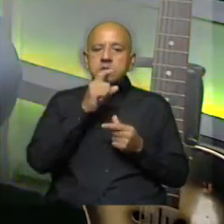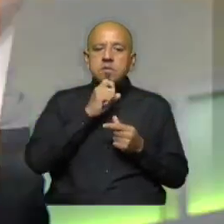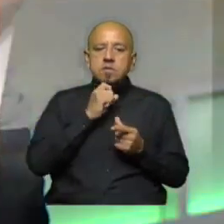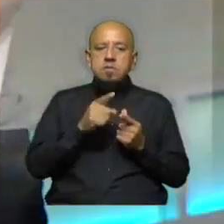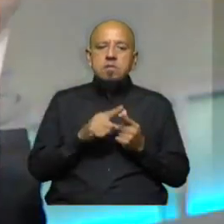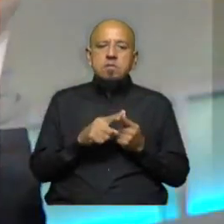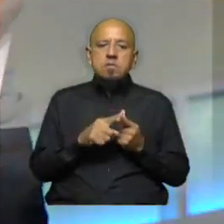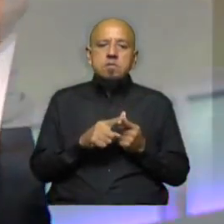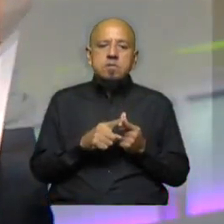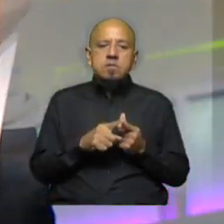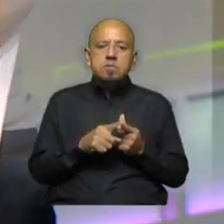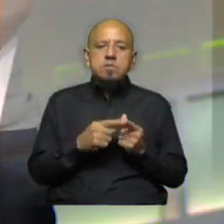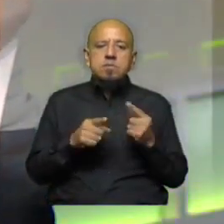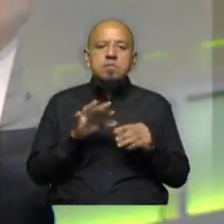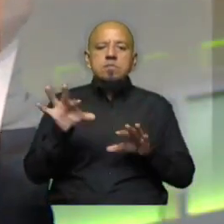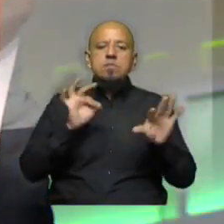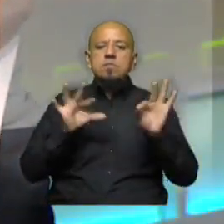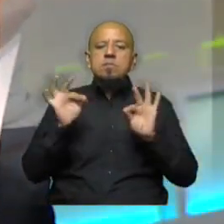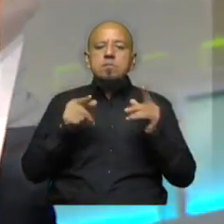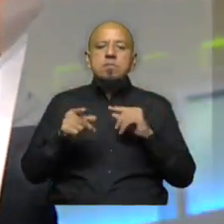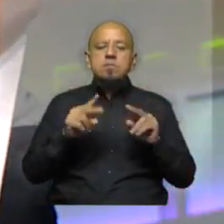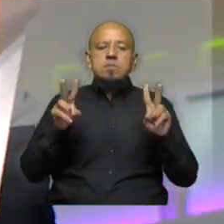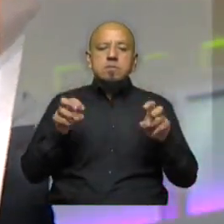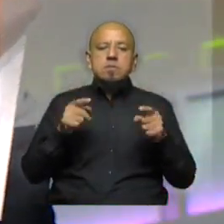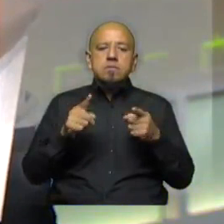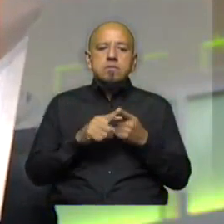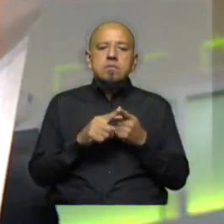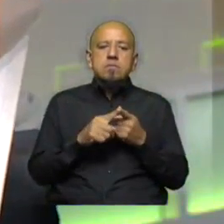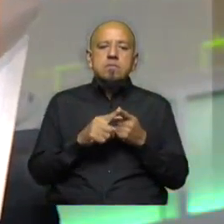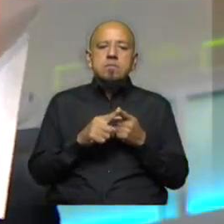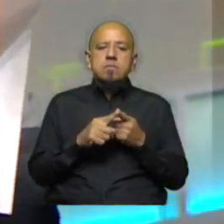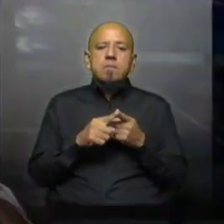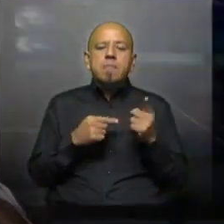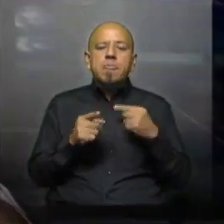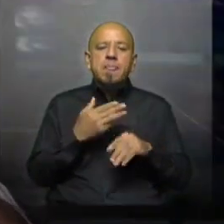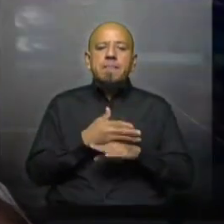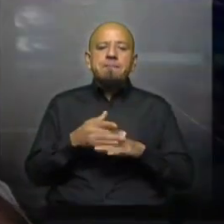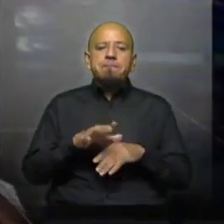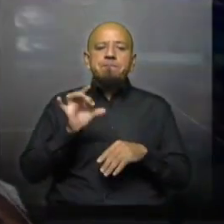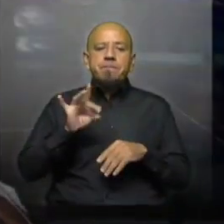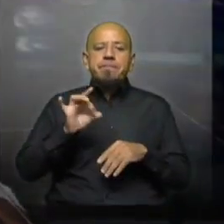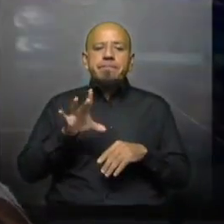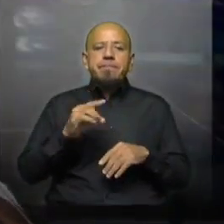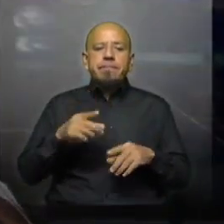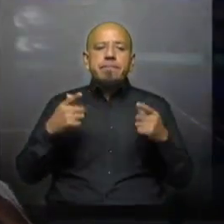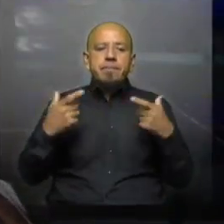marzo. ¿Cómo eligen los temas para un toque así, no? Y después de 15 discos y después de